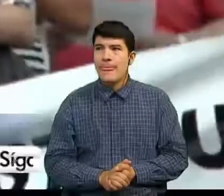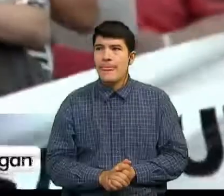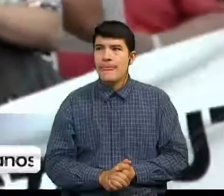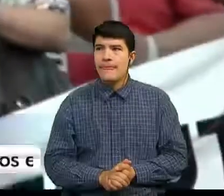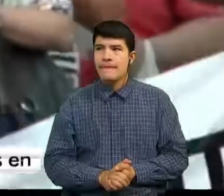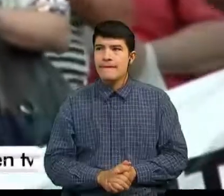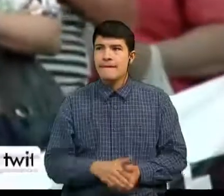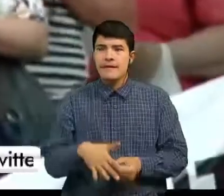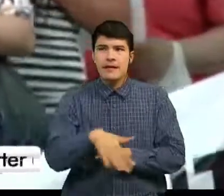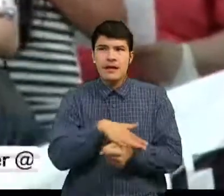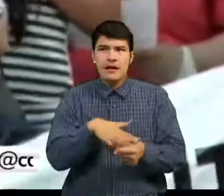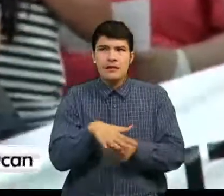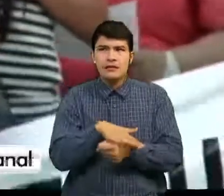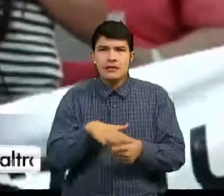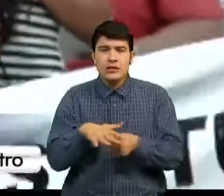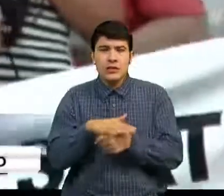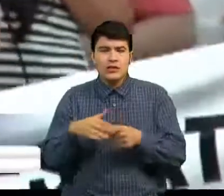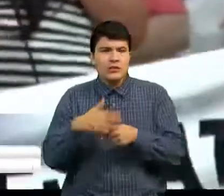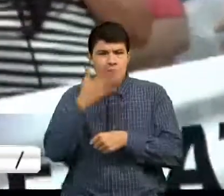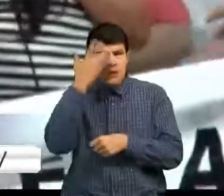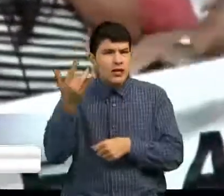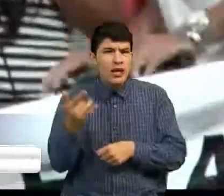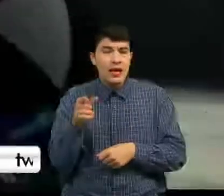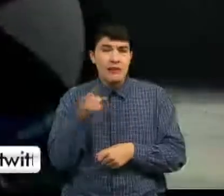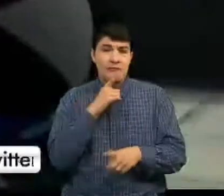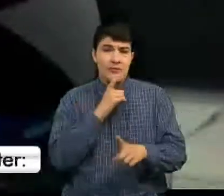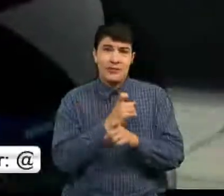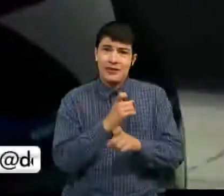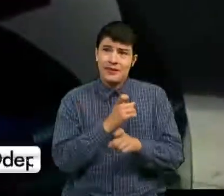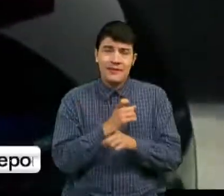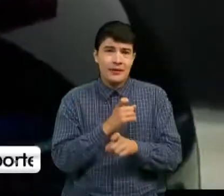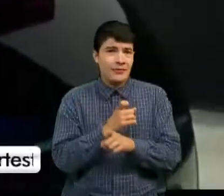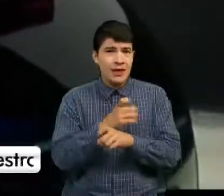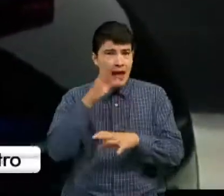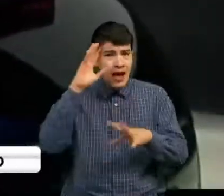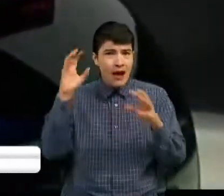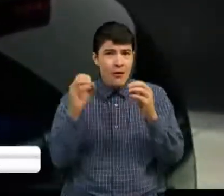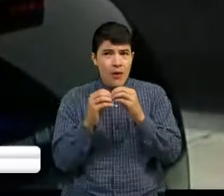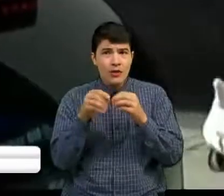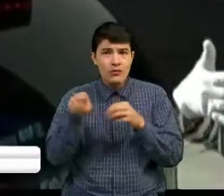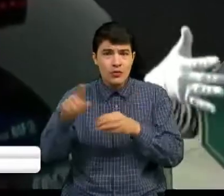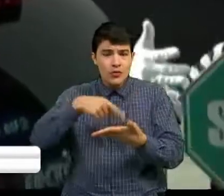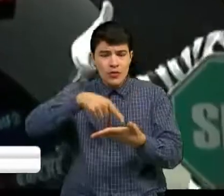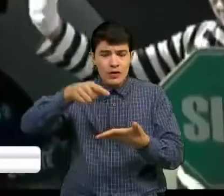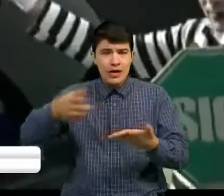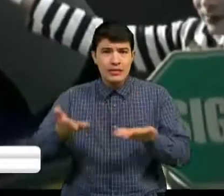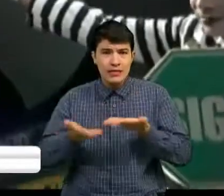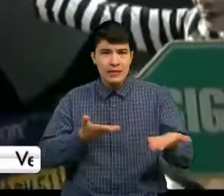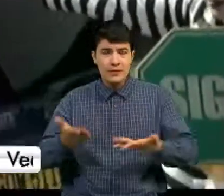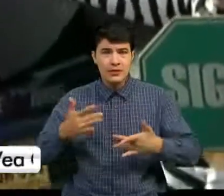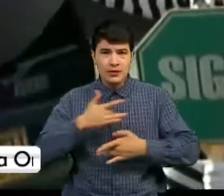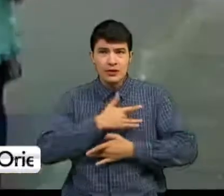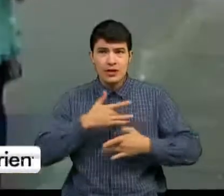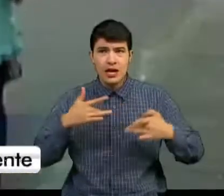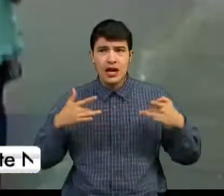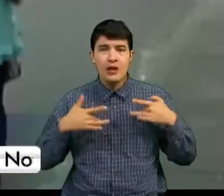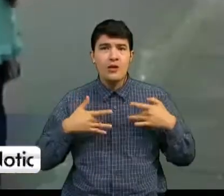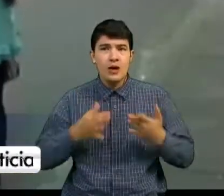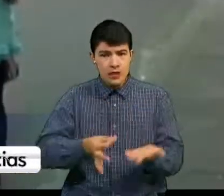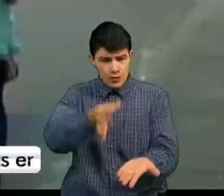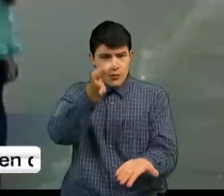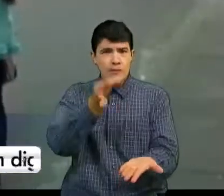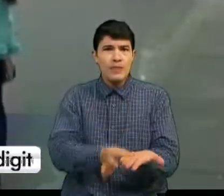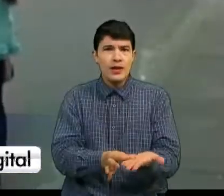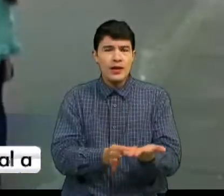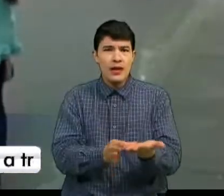La situación escaló a este punto ante la dificultad de llegar a un acuerdo para contratar los servicios de salud de los maestros y cumplir con